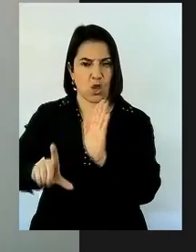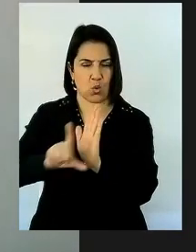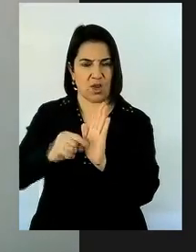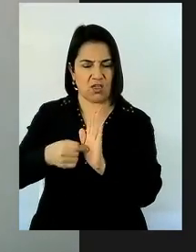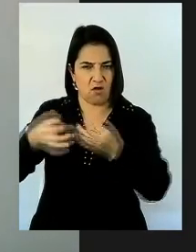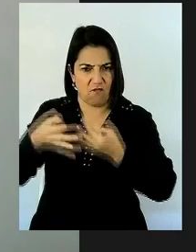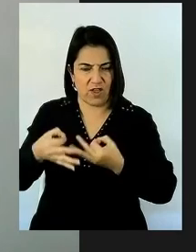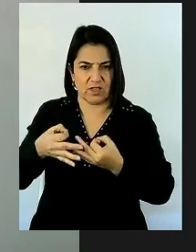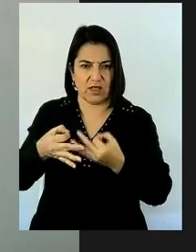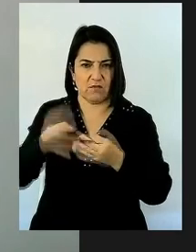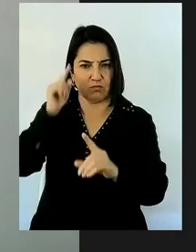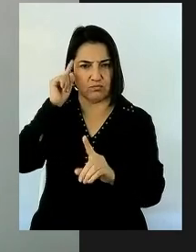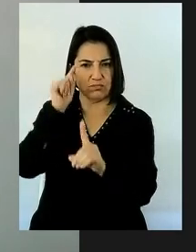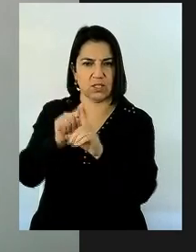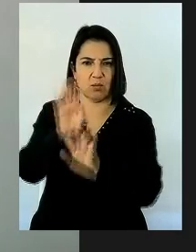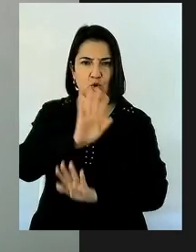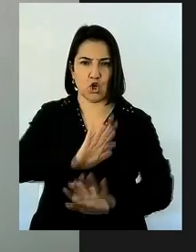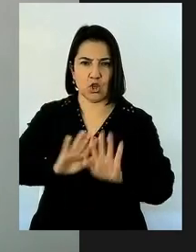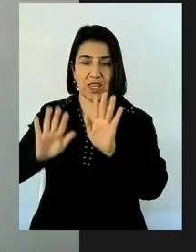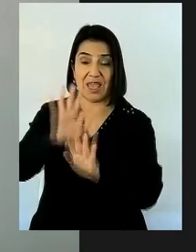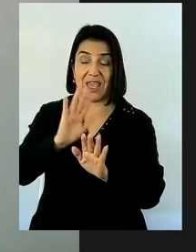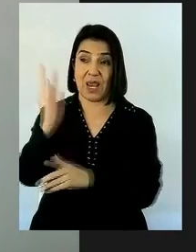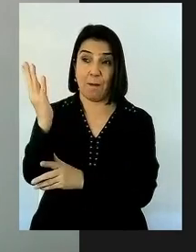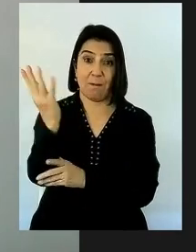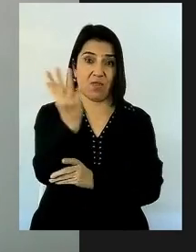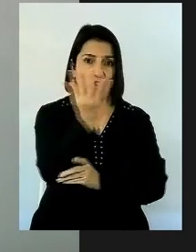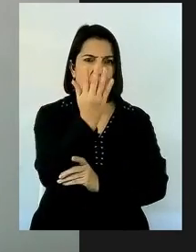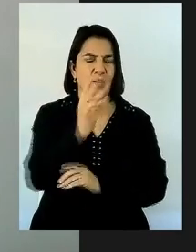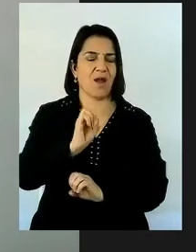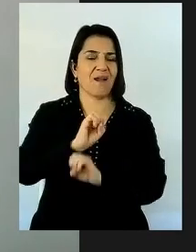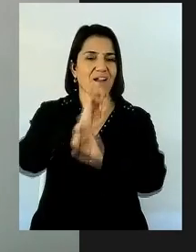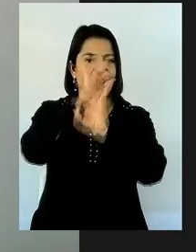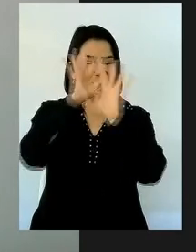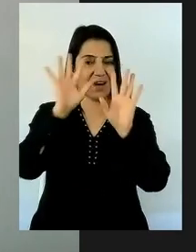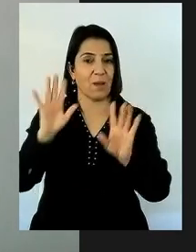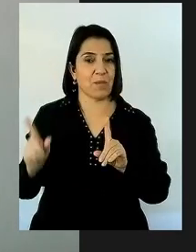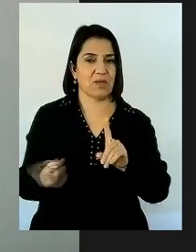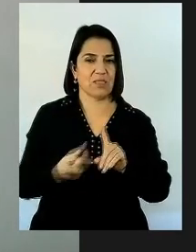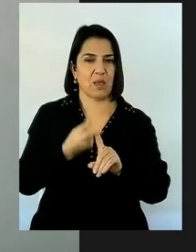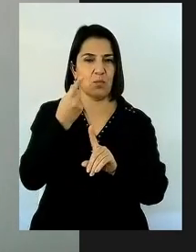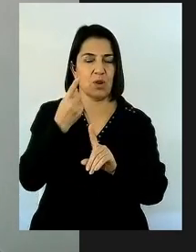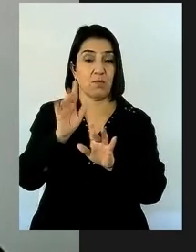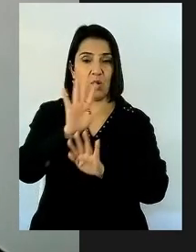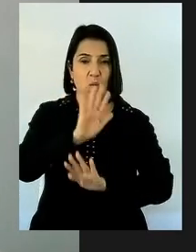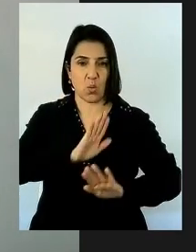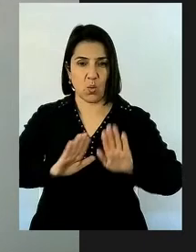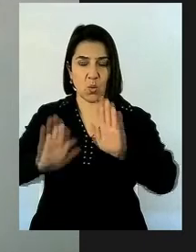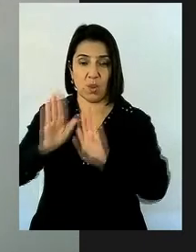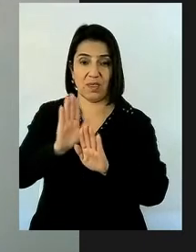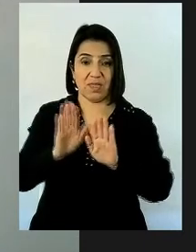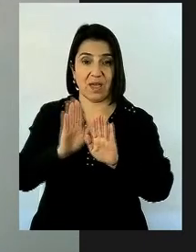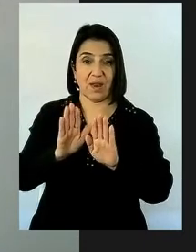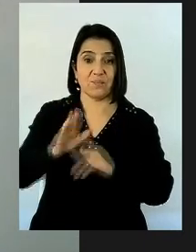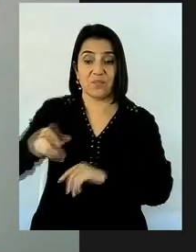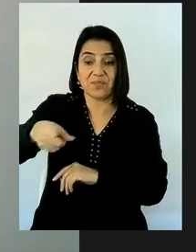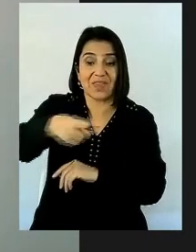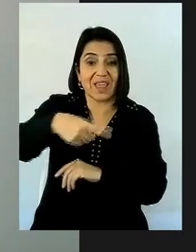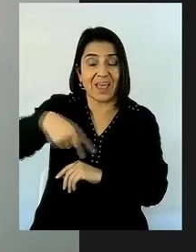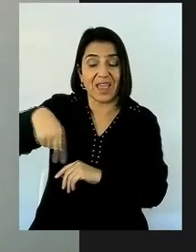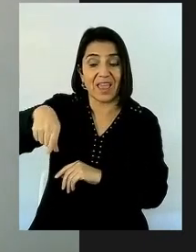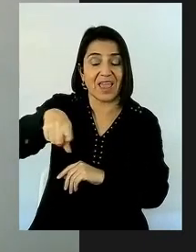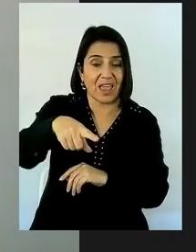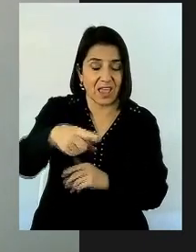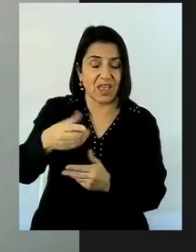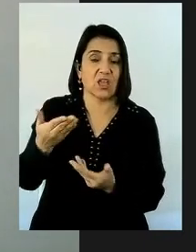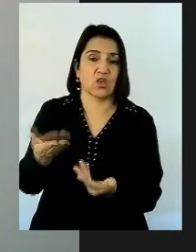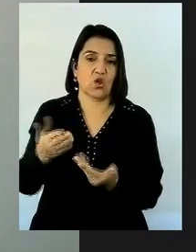ambiente, claramente hay que primero velar porque aquellos que se dediquen, por ejemplo, a